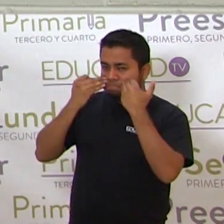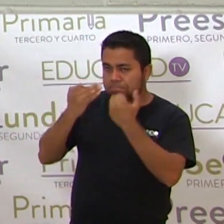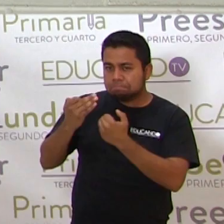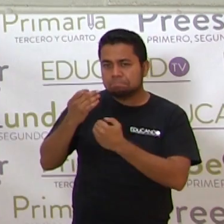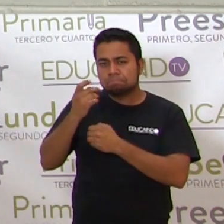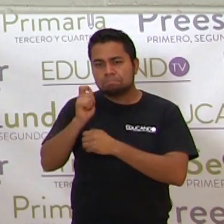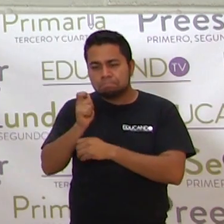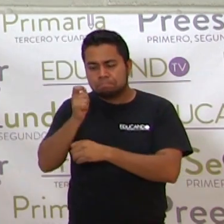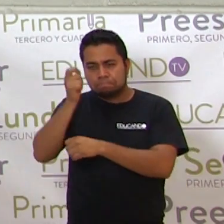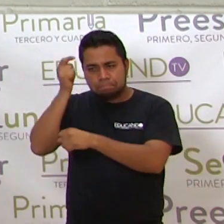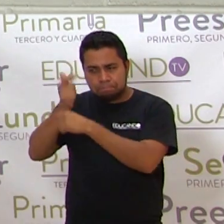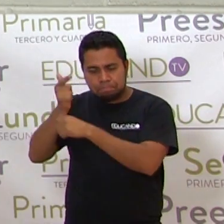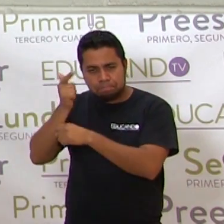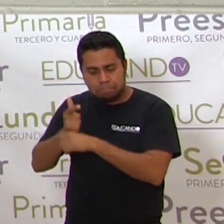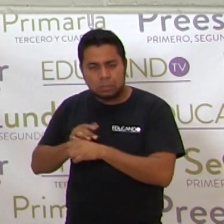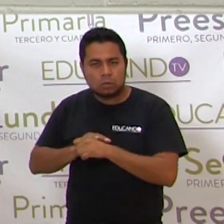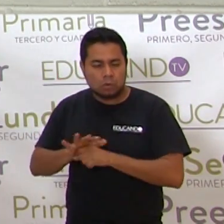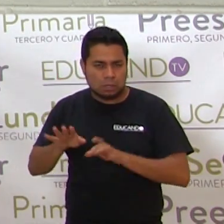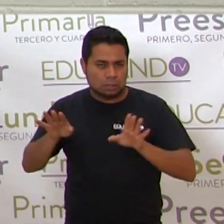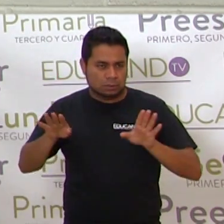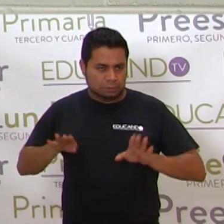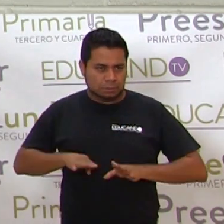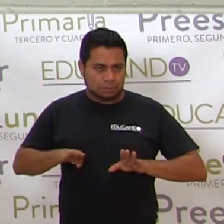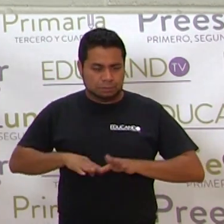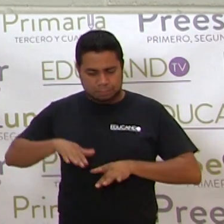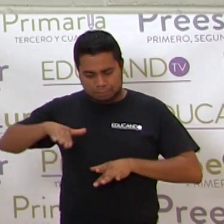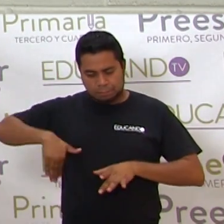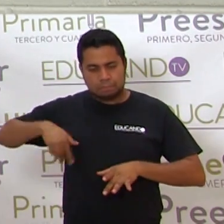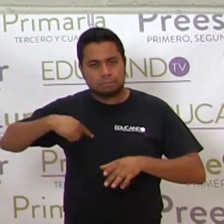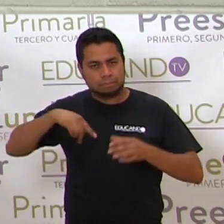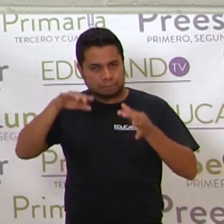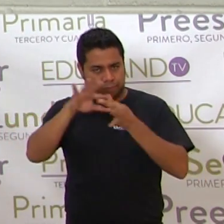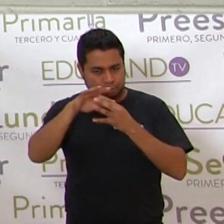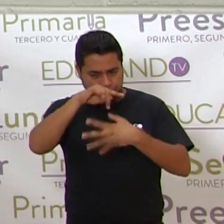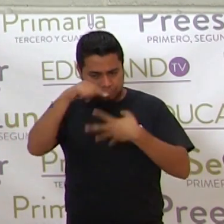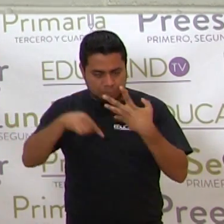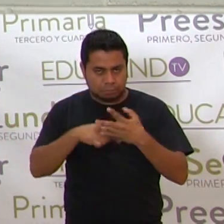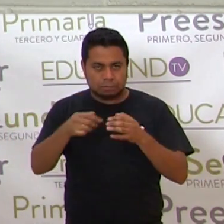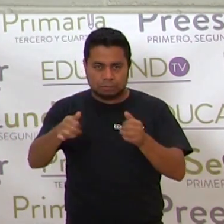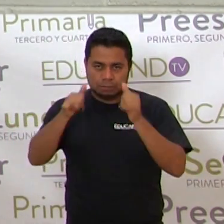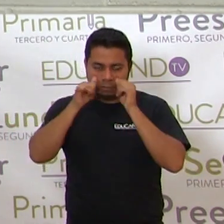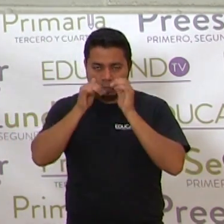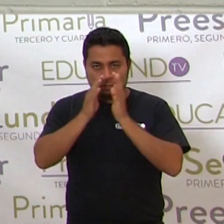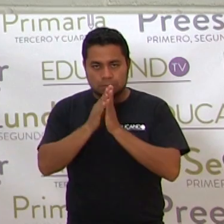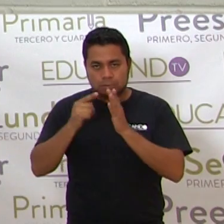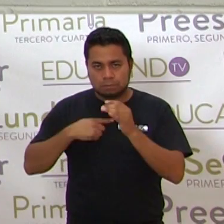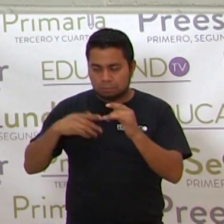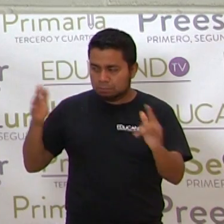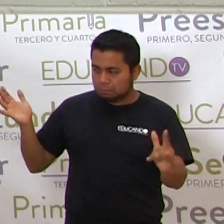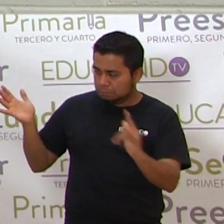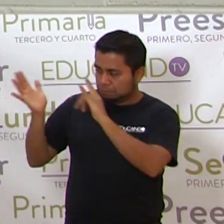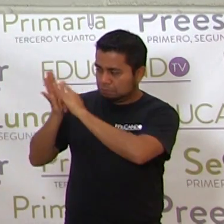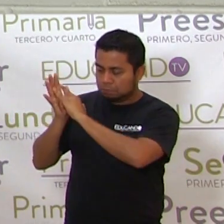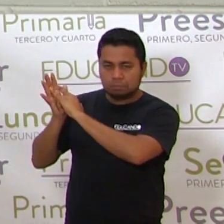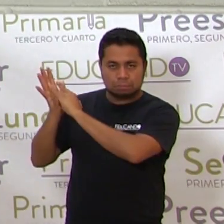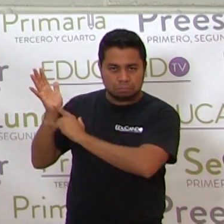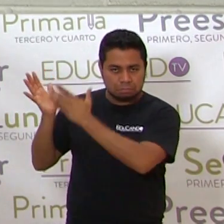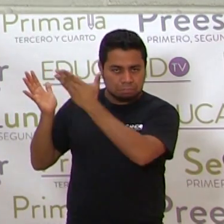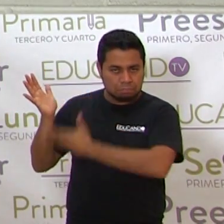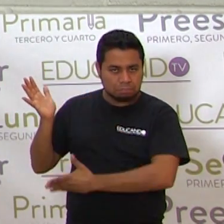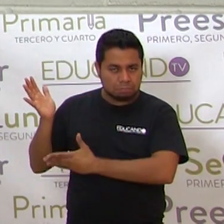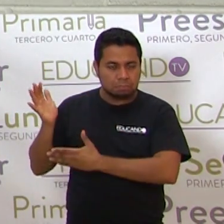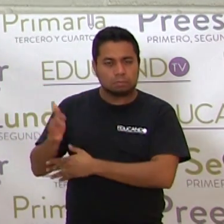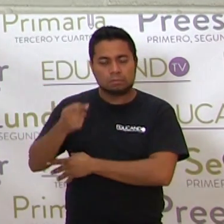muy precisa las características que ya hemos visto. Mucha atención. Lo voy a pegar de este lado para que